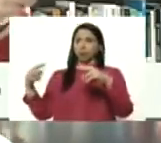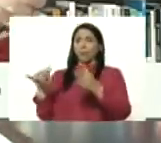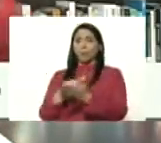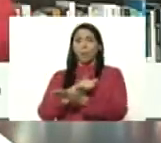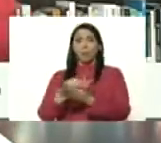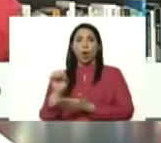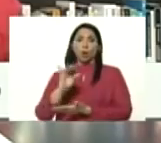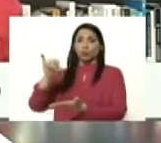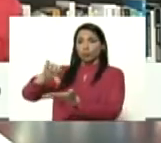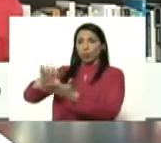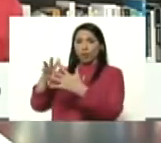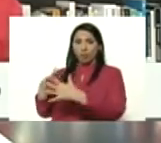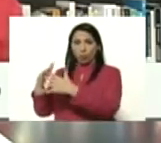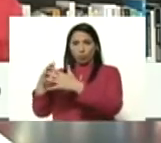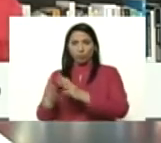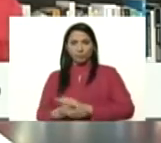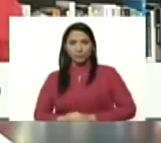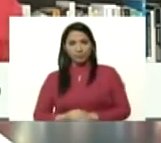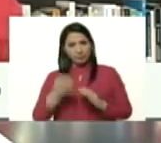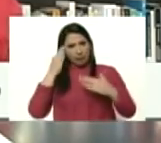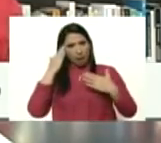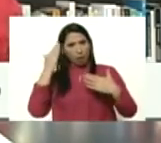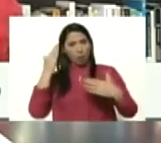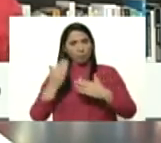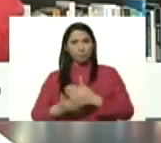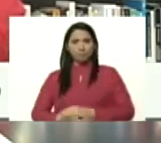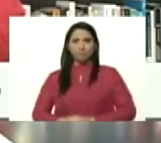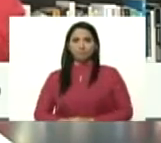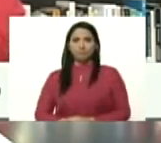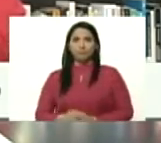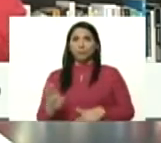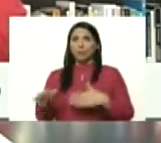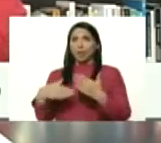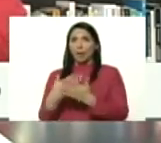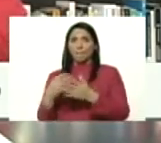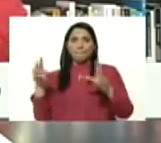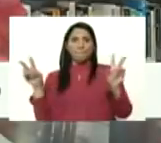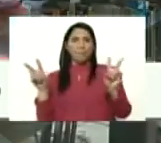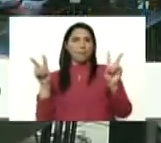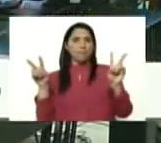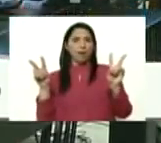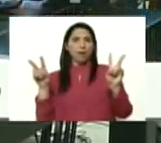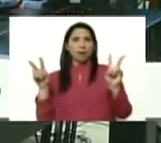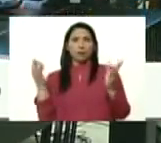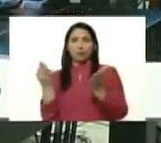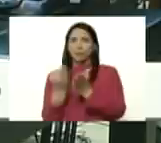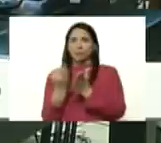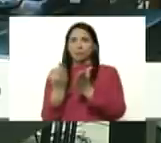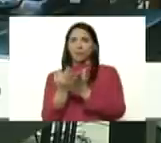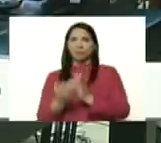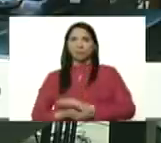Pittsburgh. Mi saludo. Hasta la victory forever.